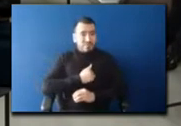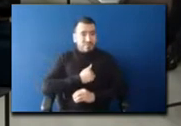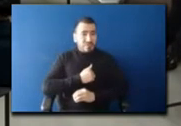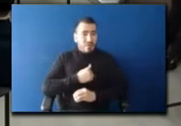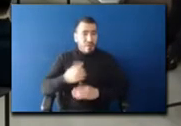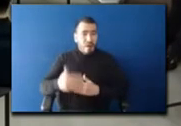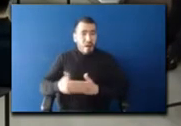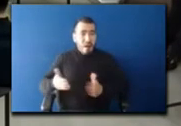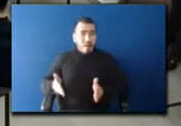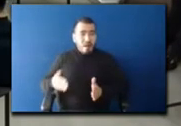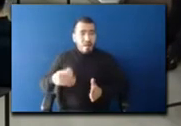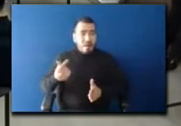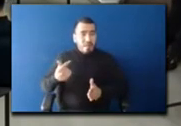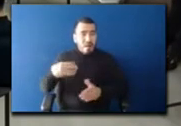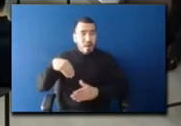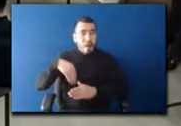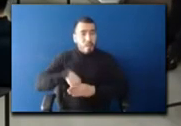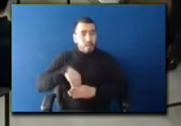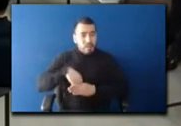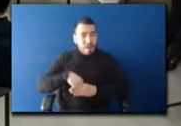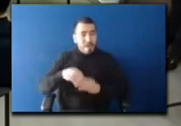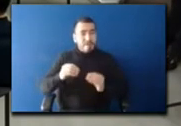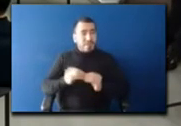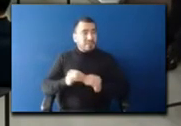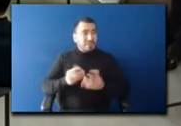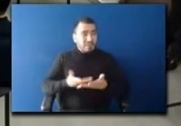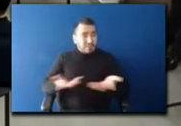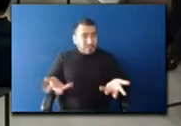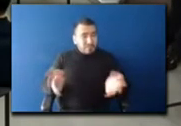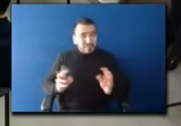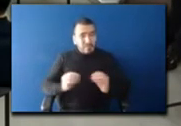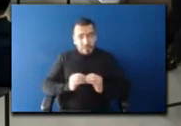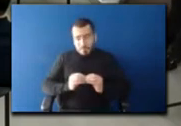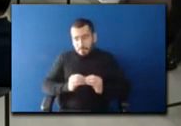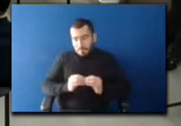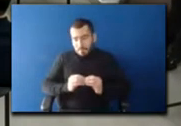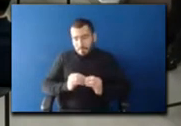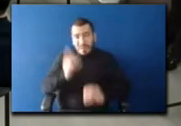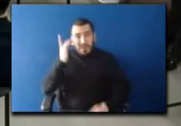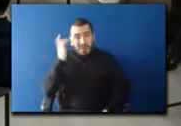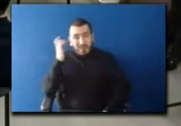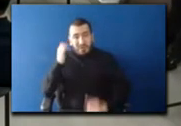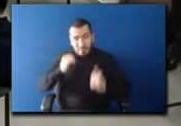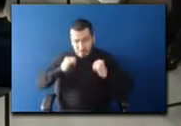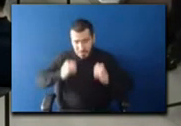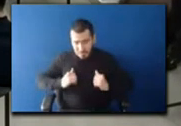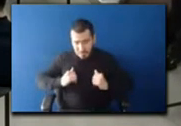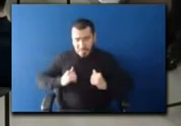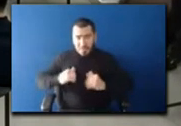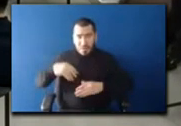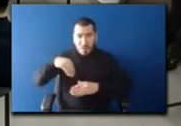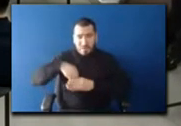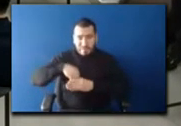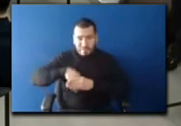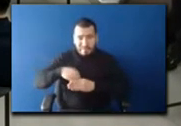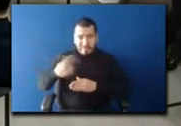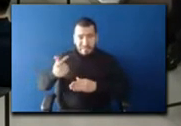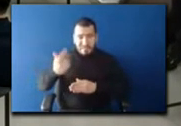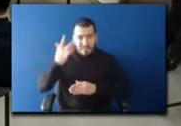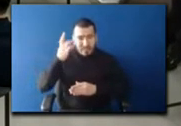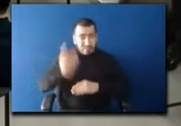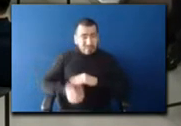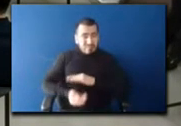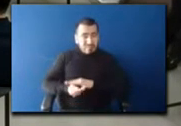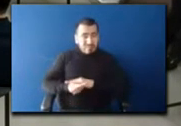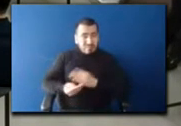llenos de billetes, y es otra cosa. Una persona, ¿por qué anda con un maletín lleno de billetes? Porque es corrupto, porque no quiere